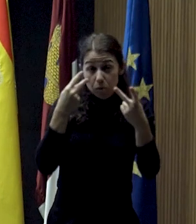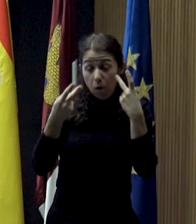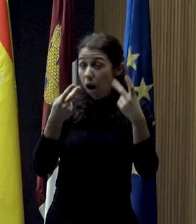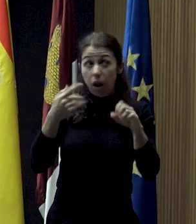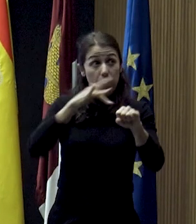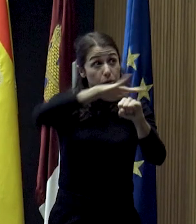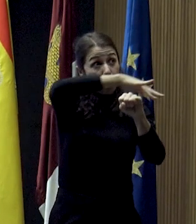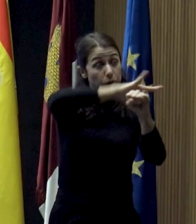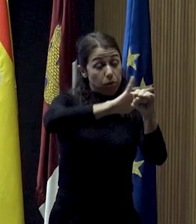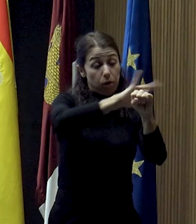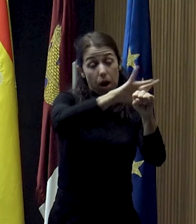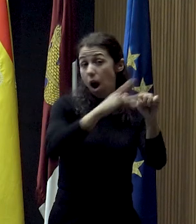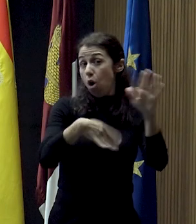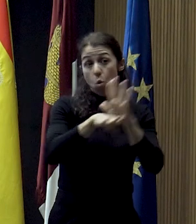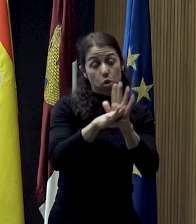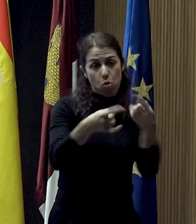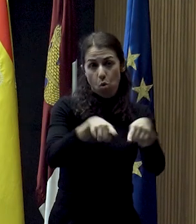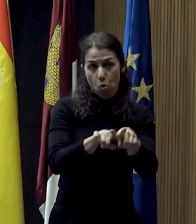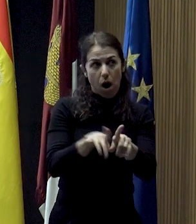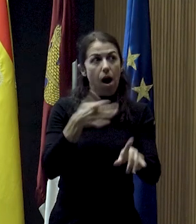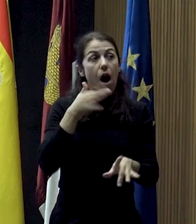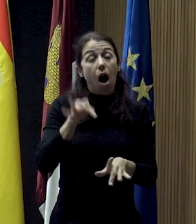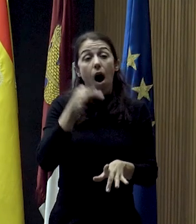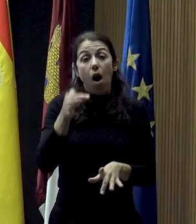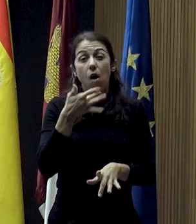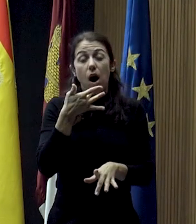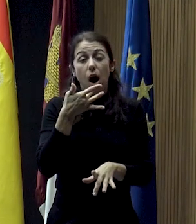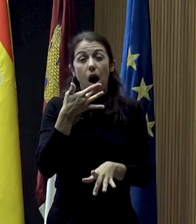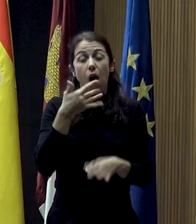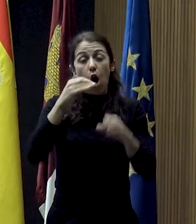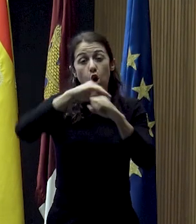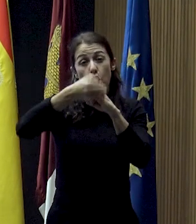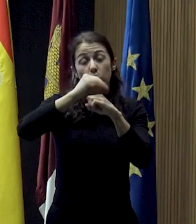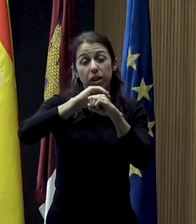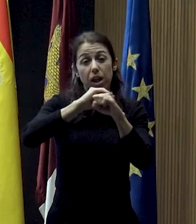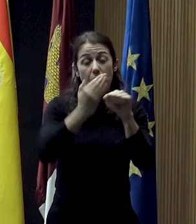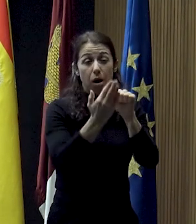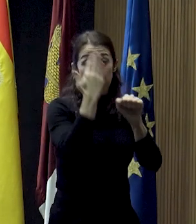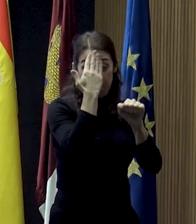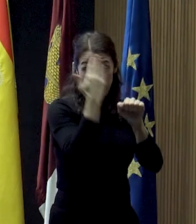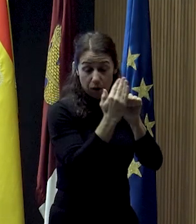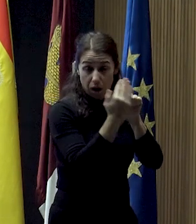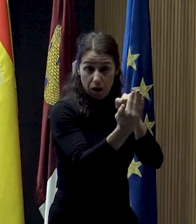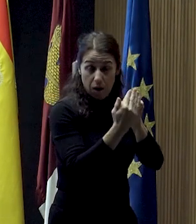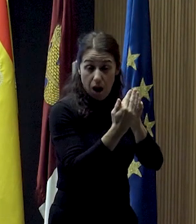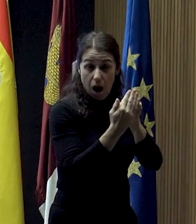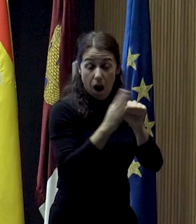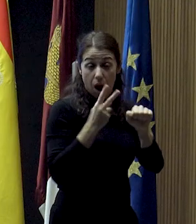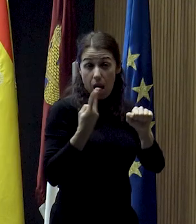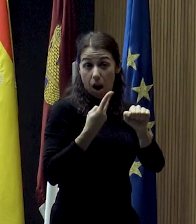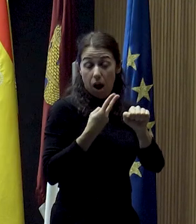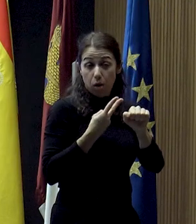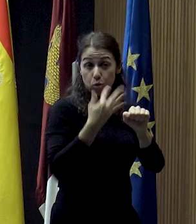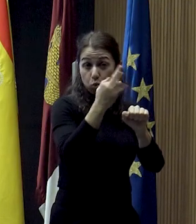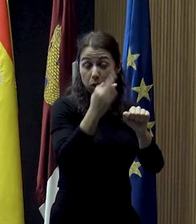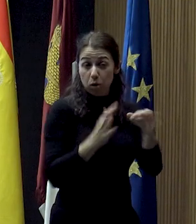esta parte, sigue activándose, ¿vale? Y en la corteza prefrontal tenemos la suma de las dos anteriores, ¿veis ahí?